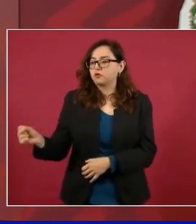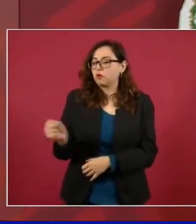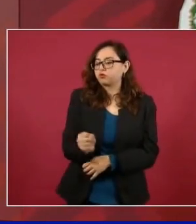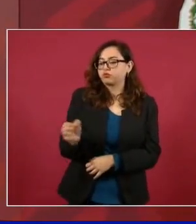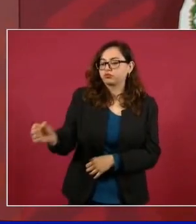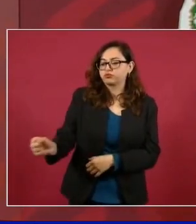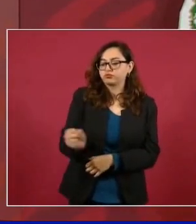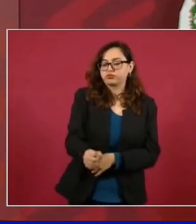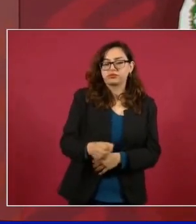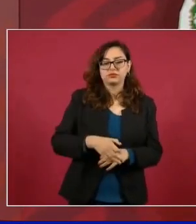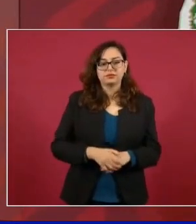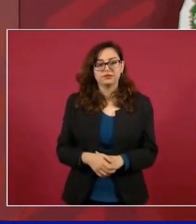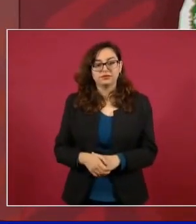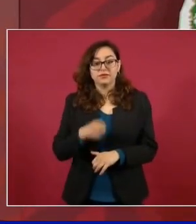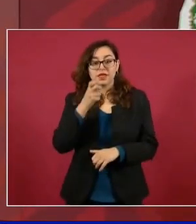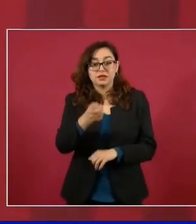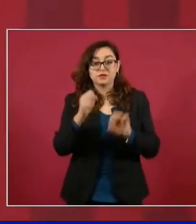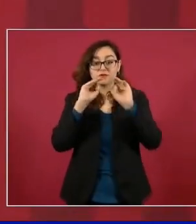Todas esas fórmulas